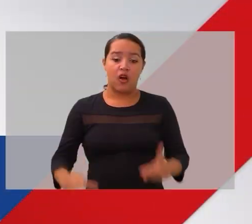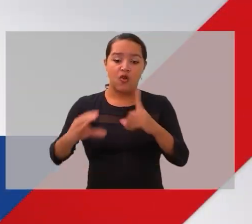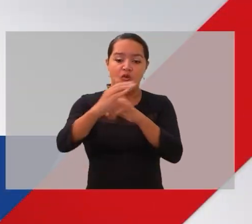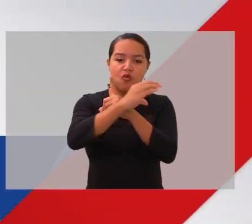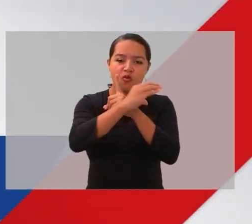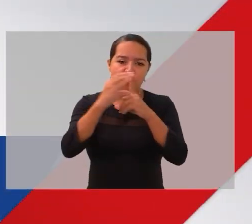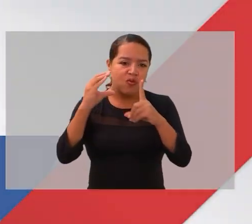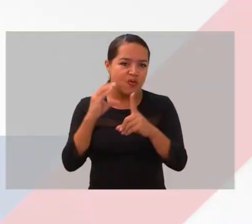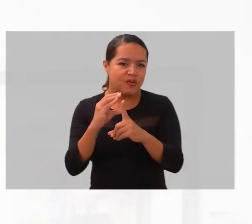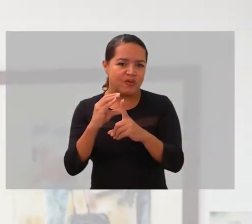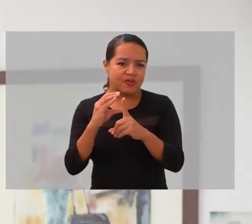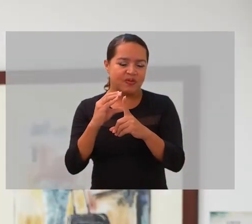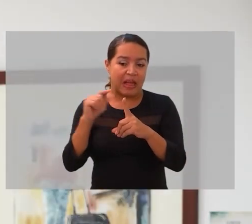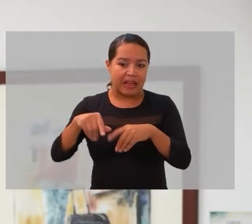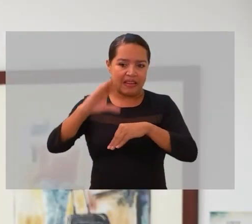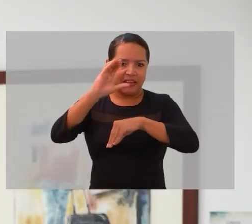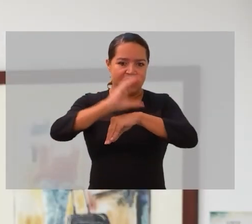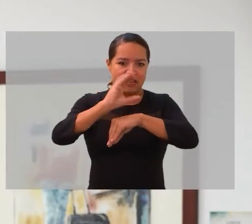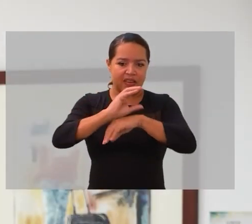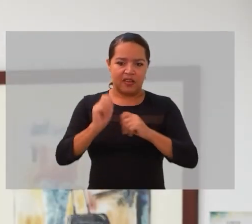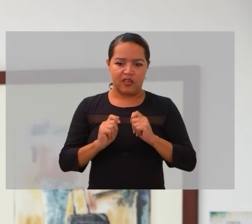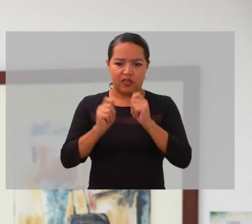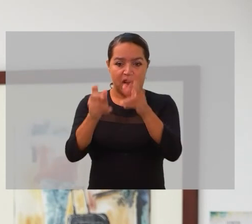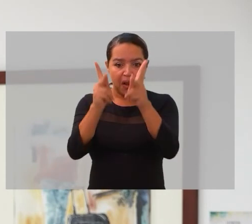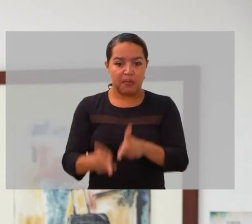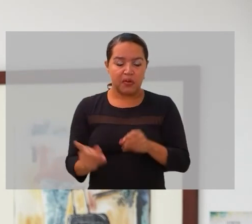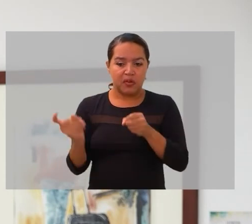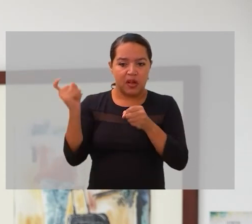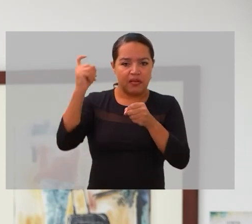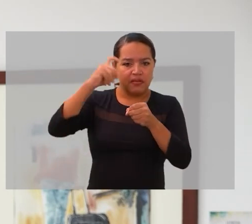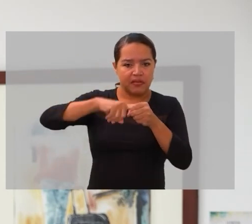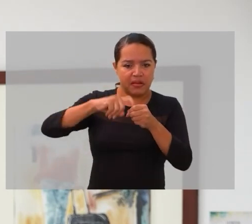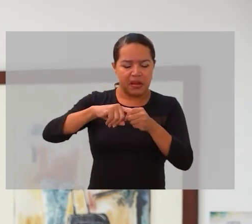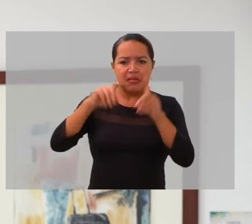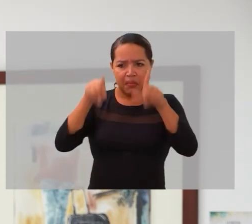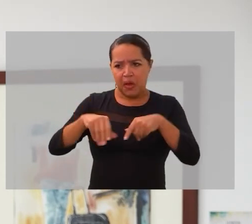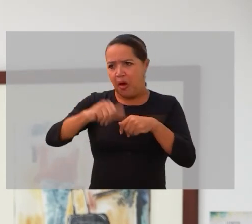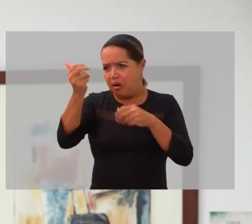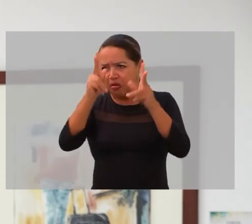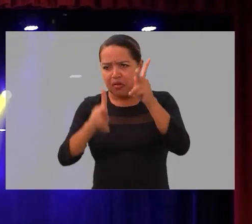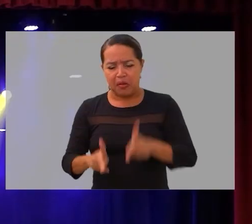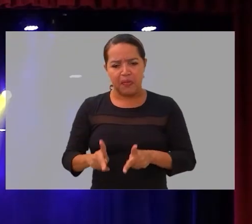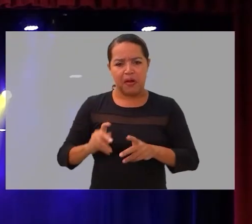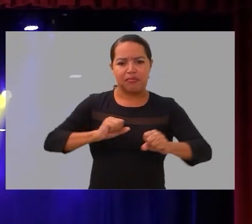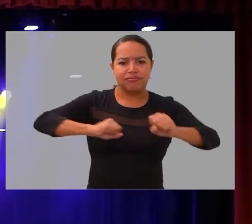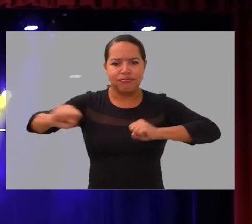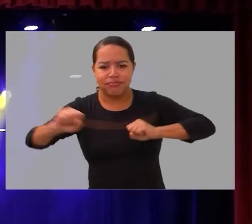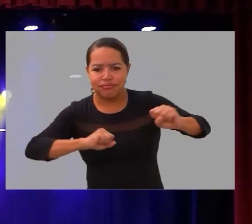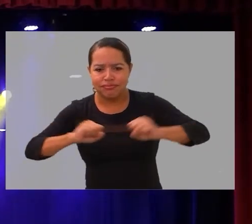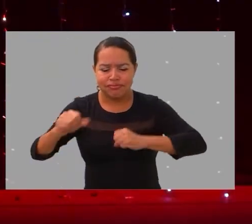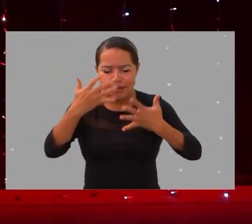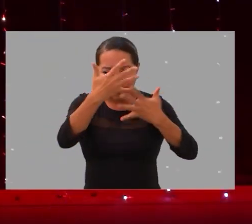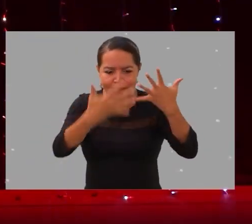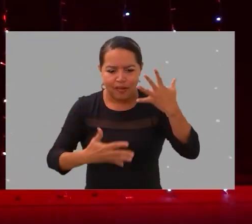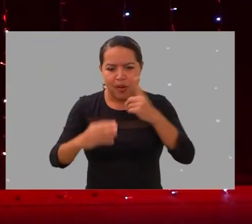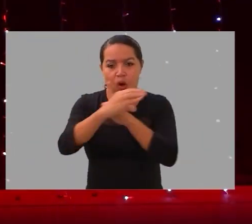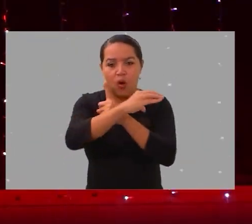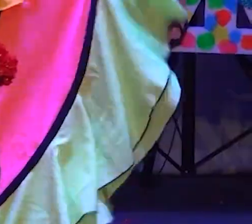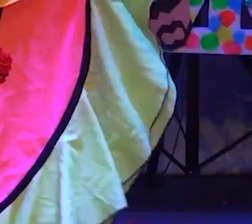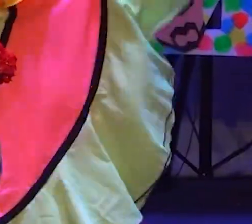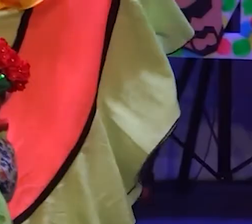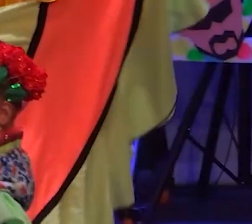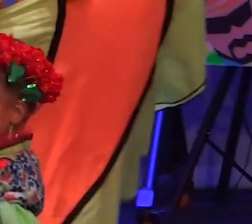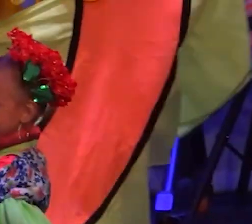Cultura Caja Mag ofrece a sus afiliados y comunidad en general actividades y programas culturales